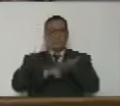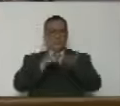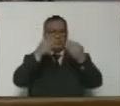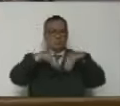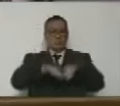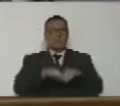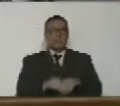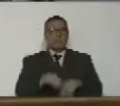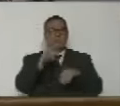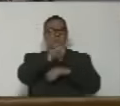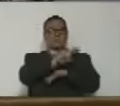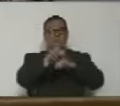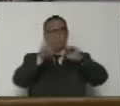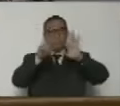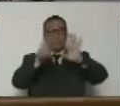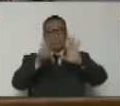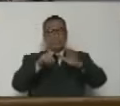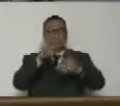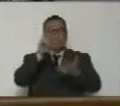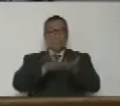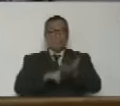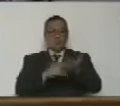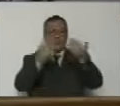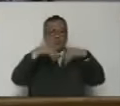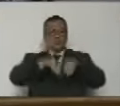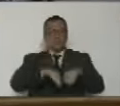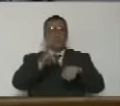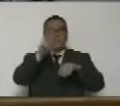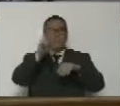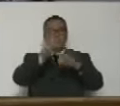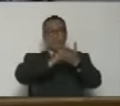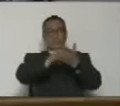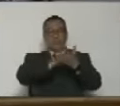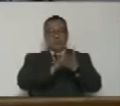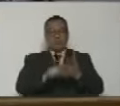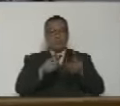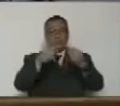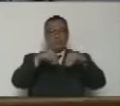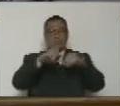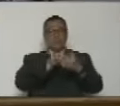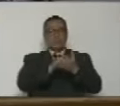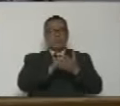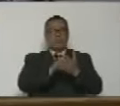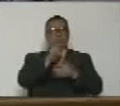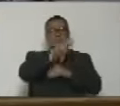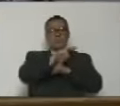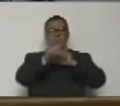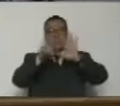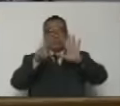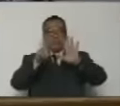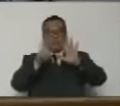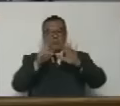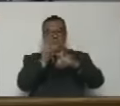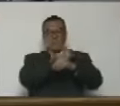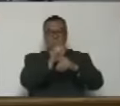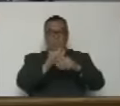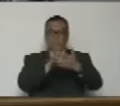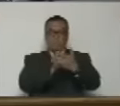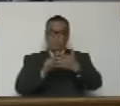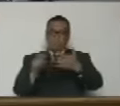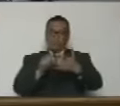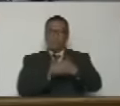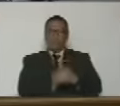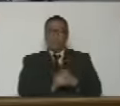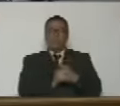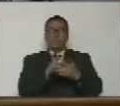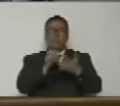Siguiente. 26. Se sugiere aprobar la incorporación de un nuevo artículo, el cual pasa a ser el artículo 26, quedando redactado en los